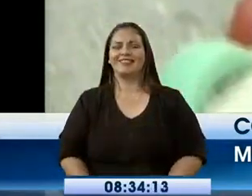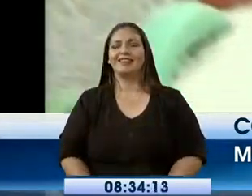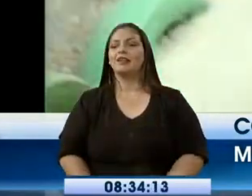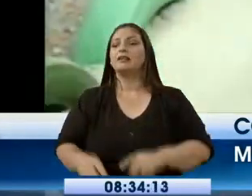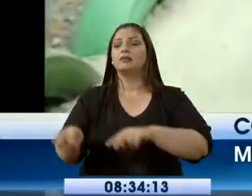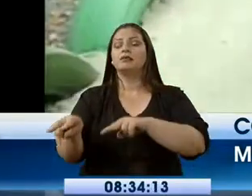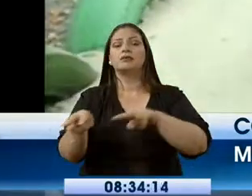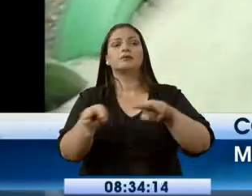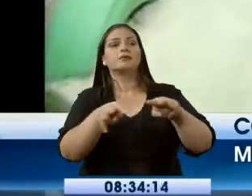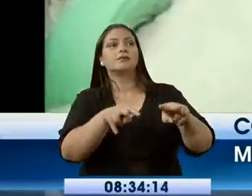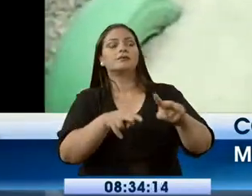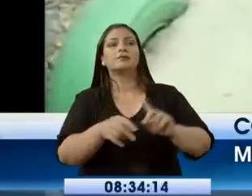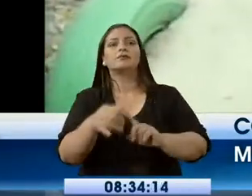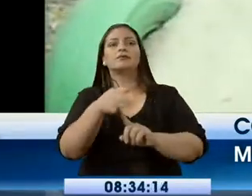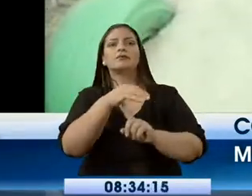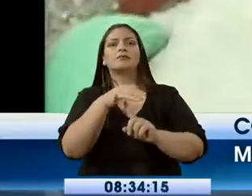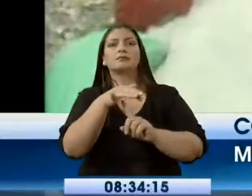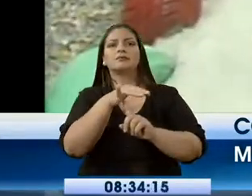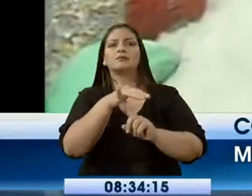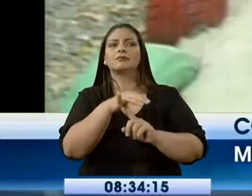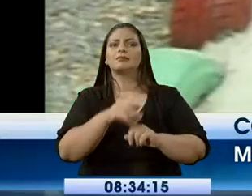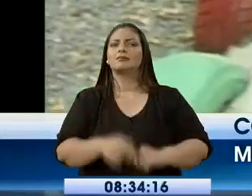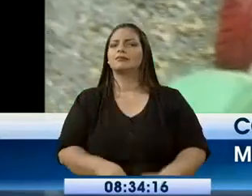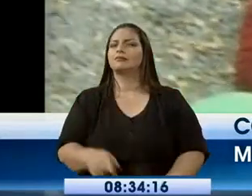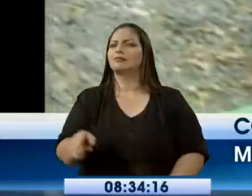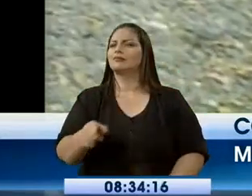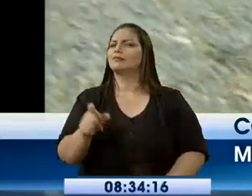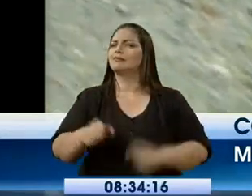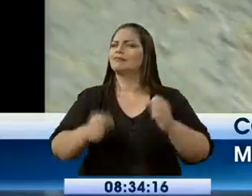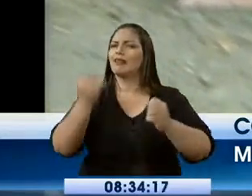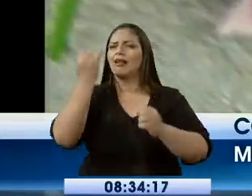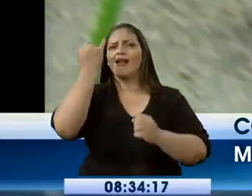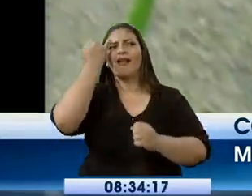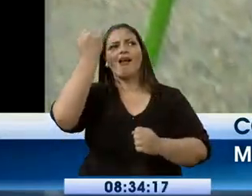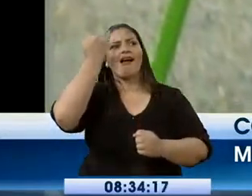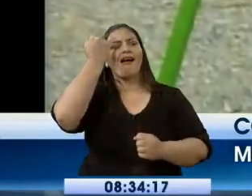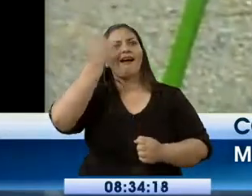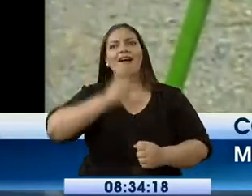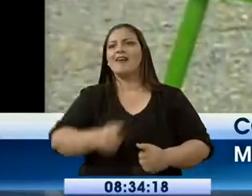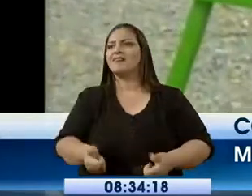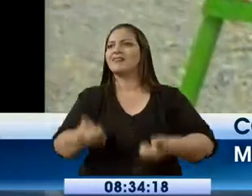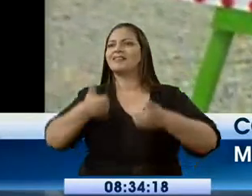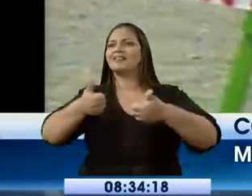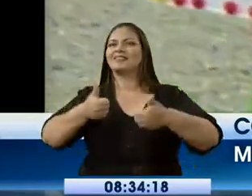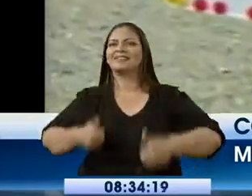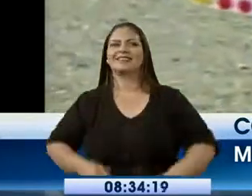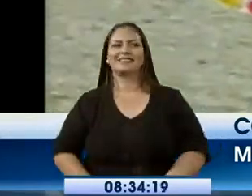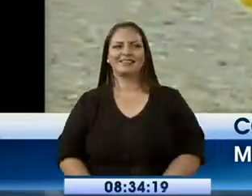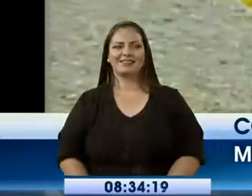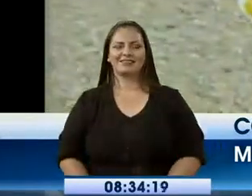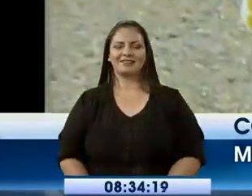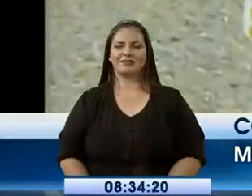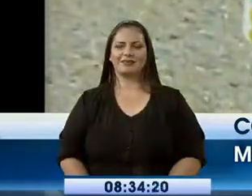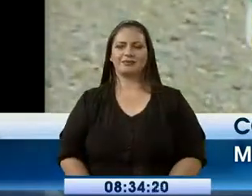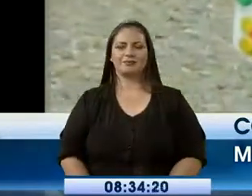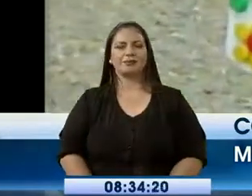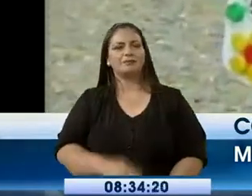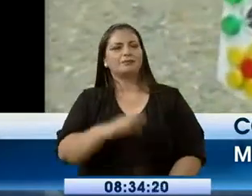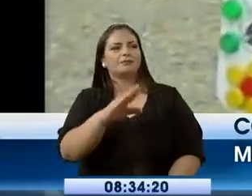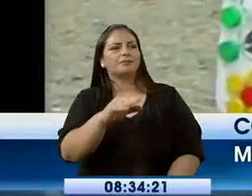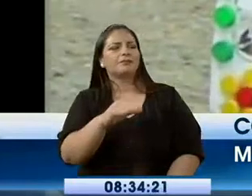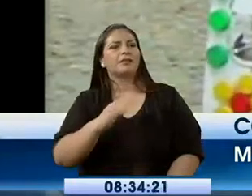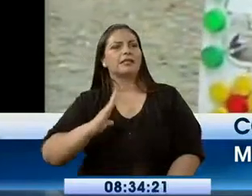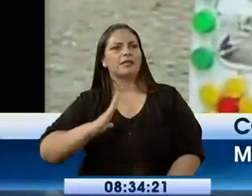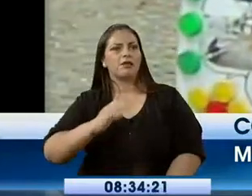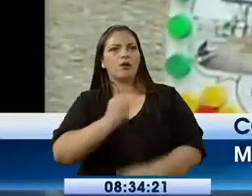comunes, y me encanta la creatividad que han plasmado aquí. Señora, buenos días. Oiga, ¿qué normas han puesto ustedes al parque?